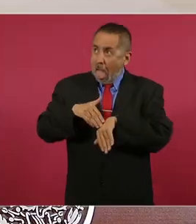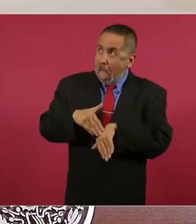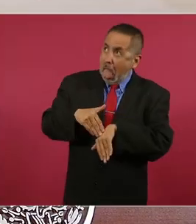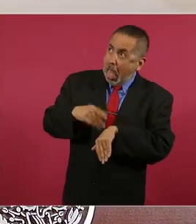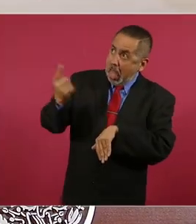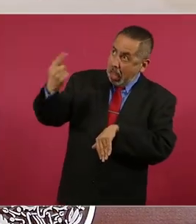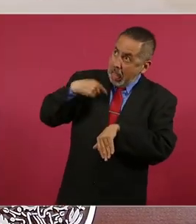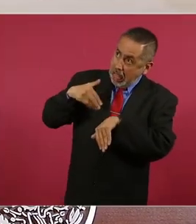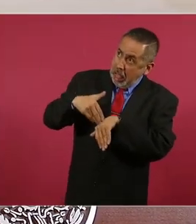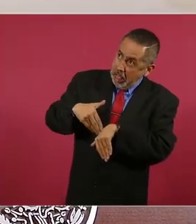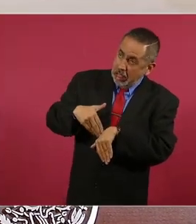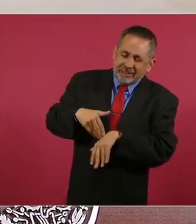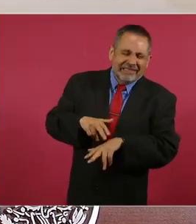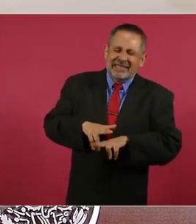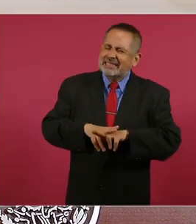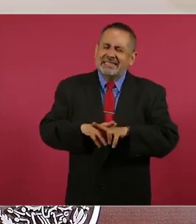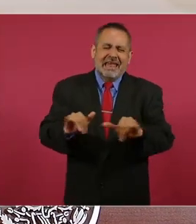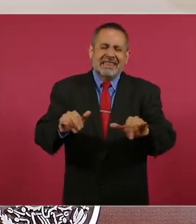ser manipulado.